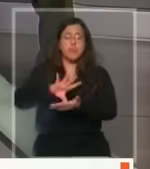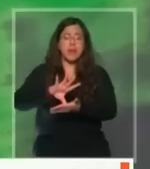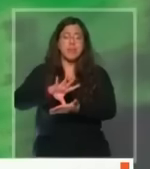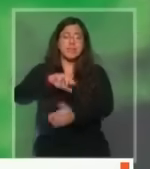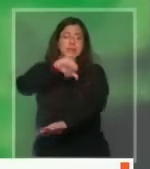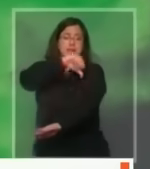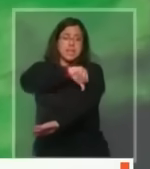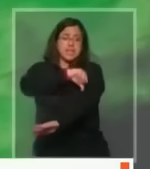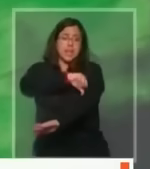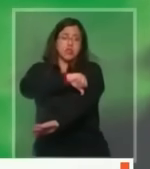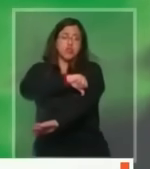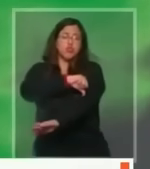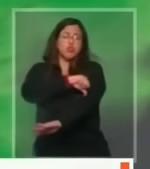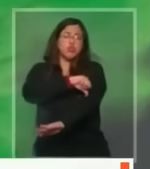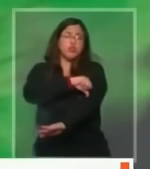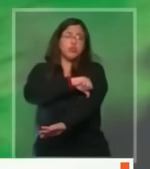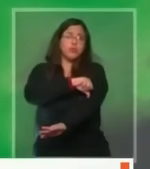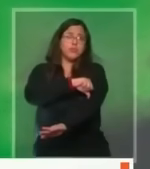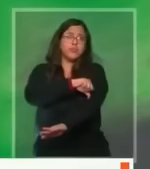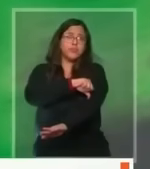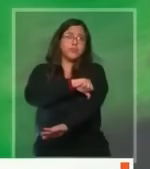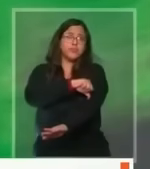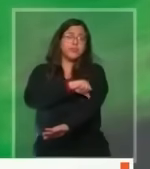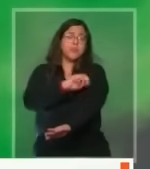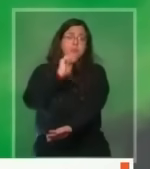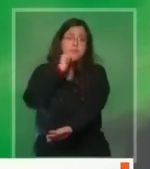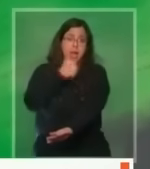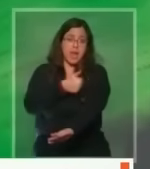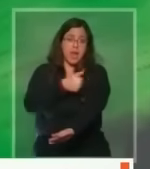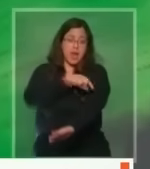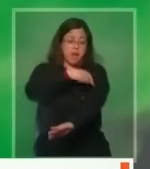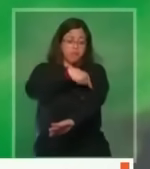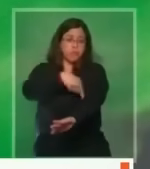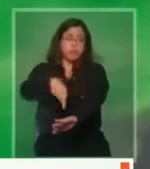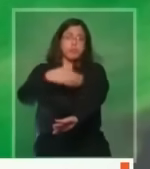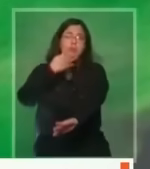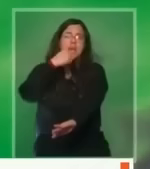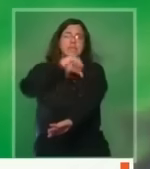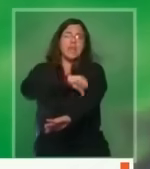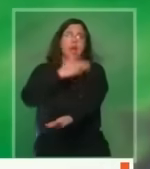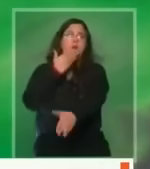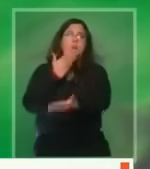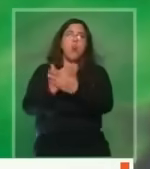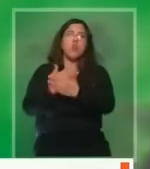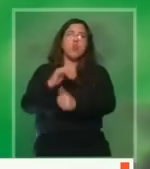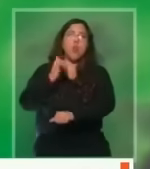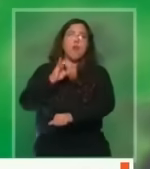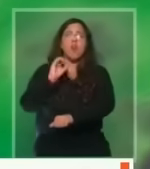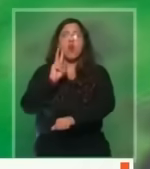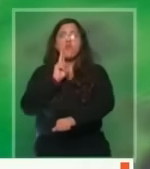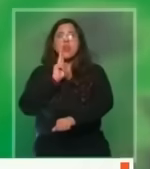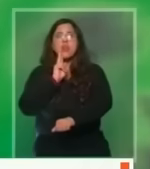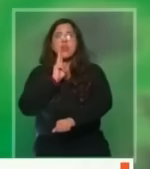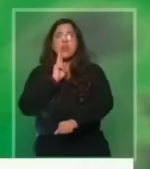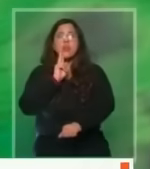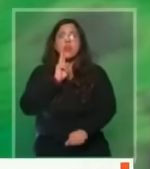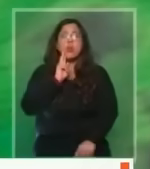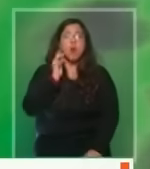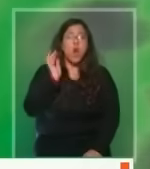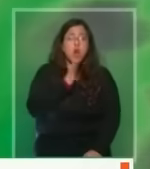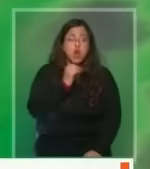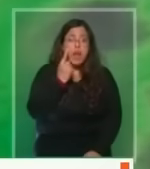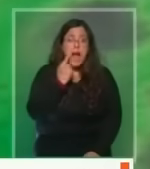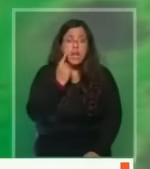central, también en el sur del país a partir del día de mañana y a la zona central a partir del día jueves o viernes. ¿Lo azul es agua? Justamente, es